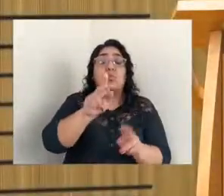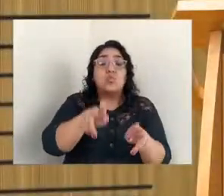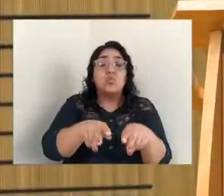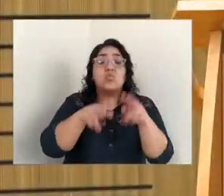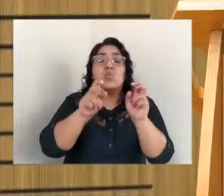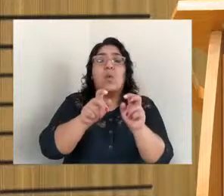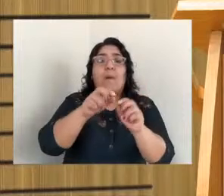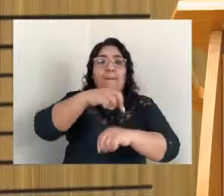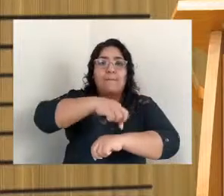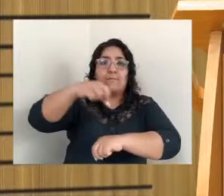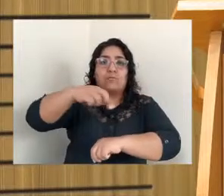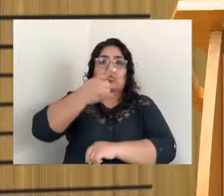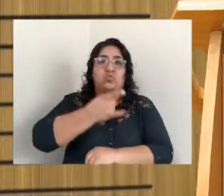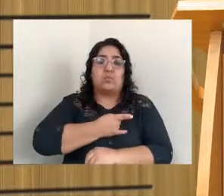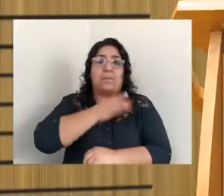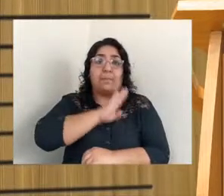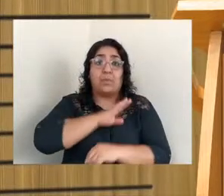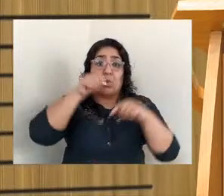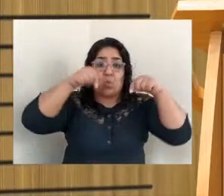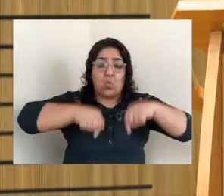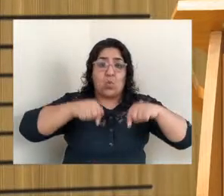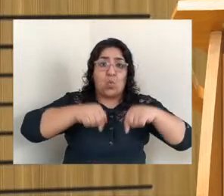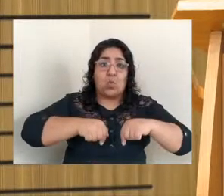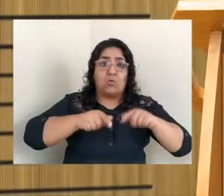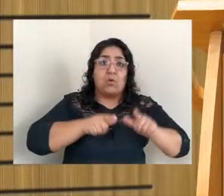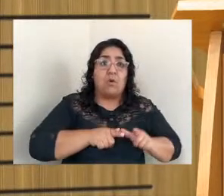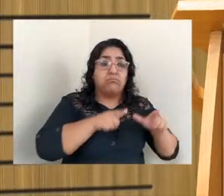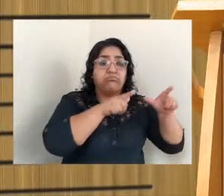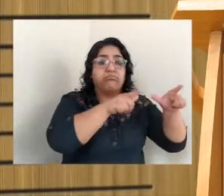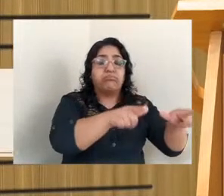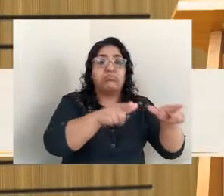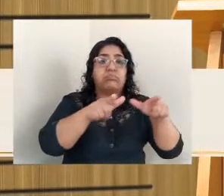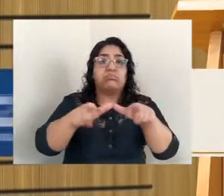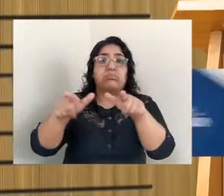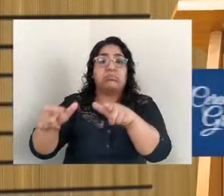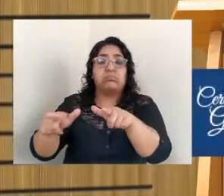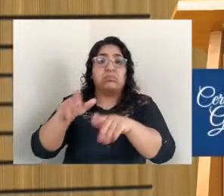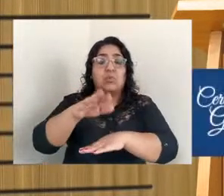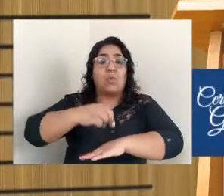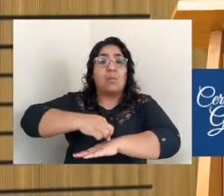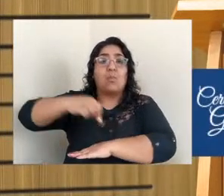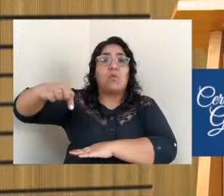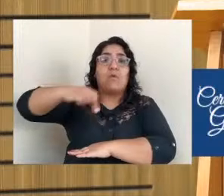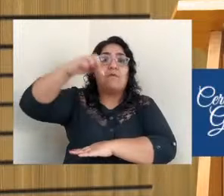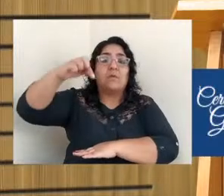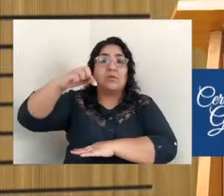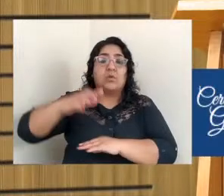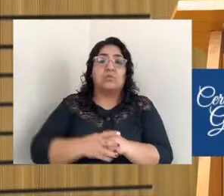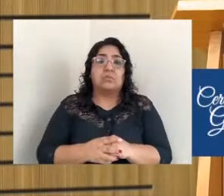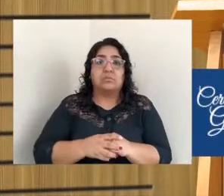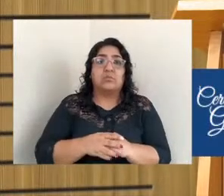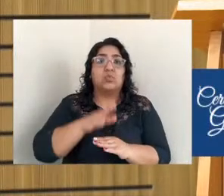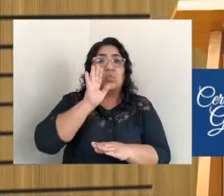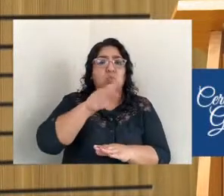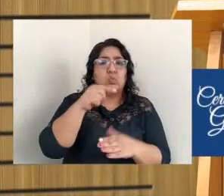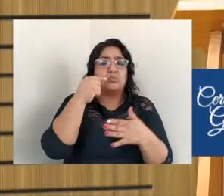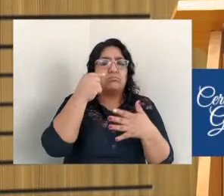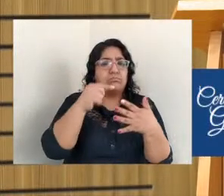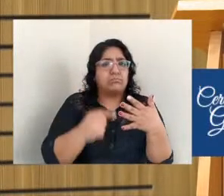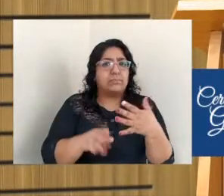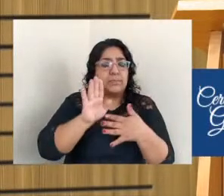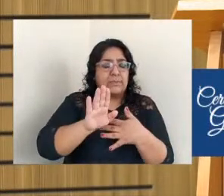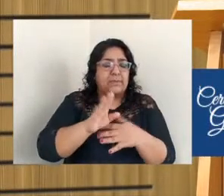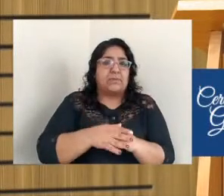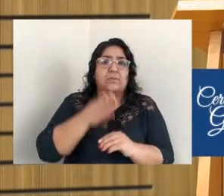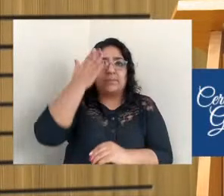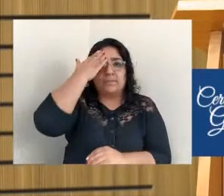Neoprofesionales de la Universidad Mariana, que el día de hoy reciben el diploma como el título de profesionales en un área